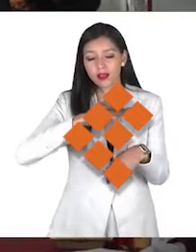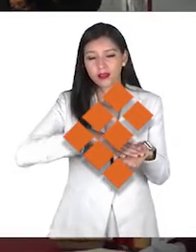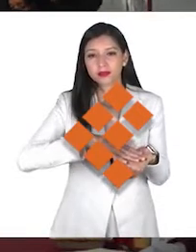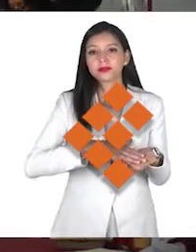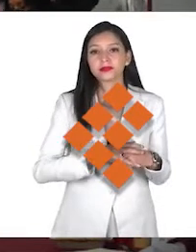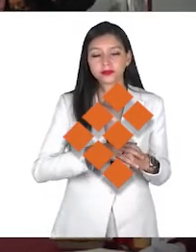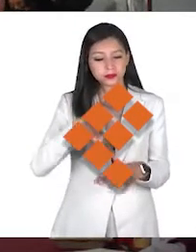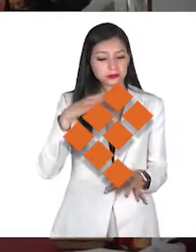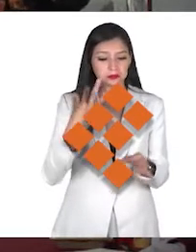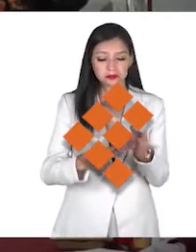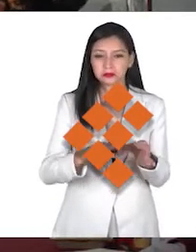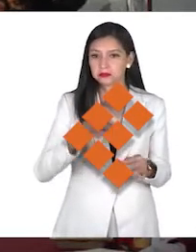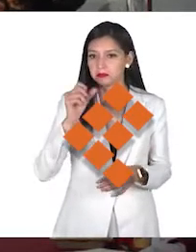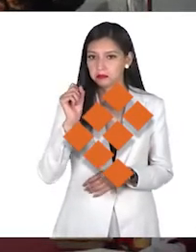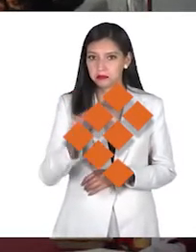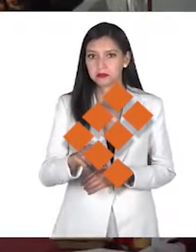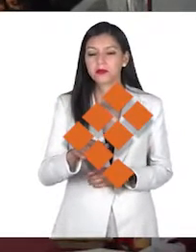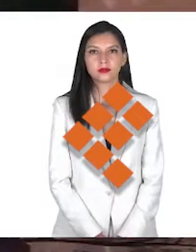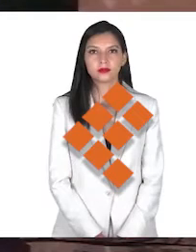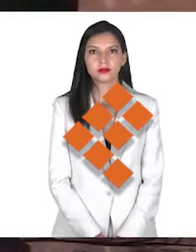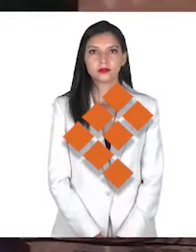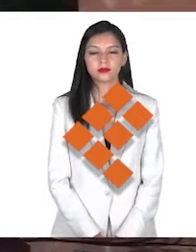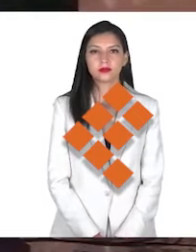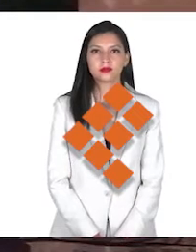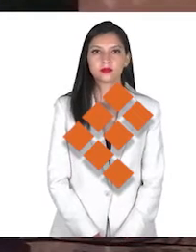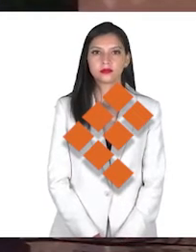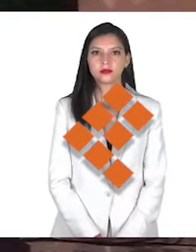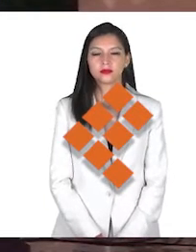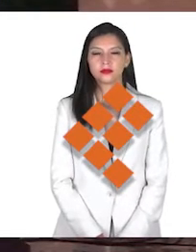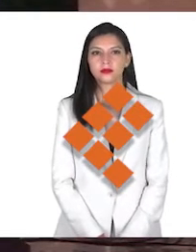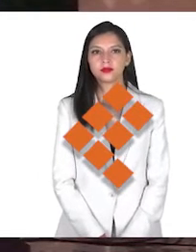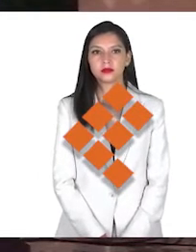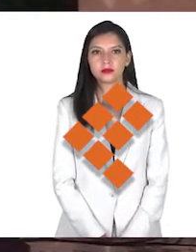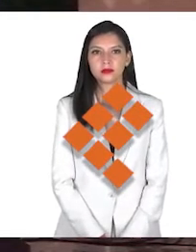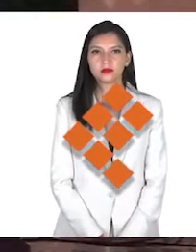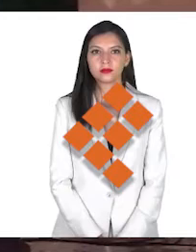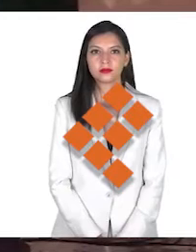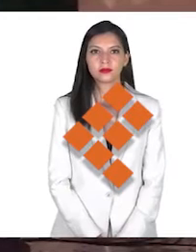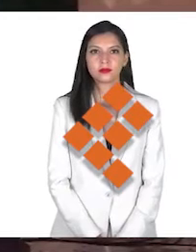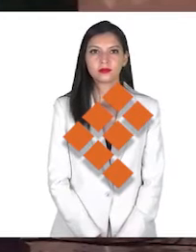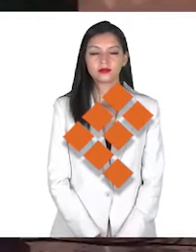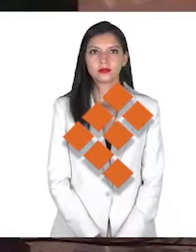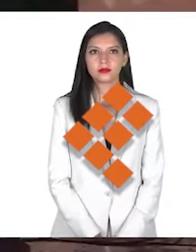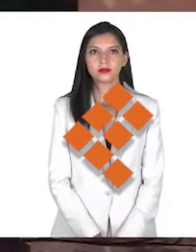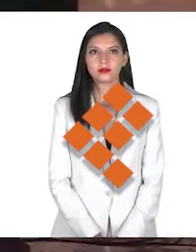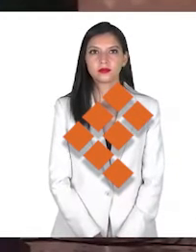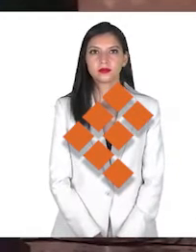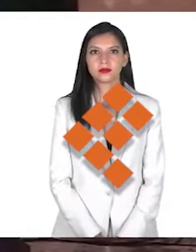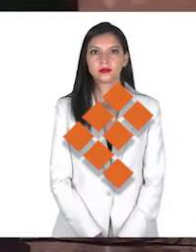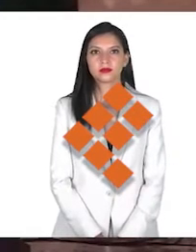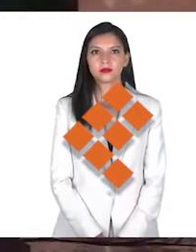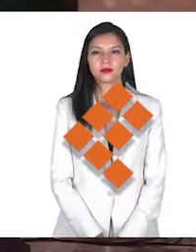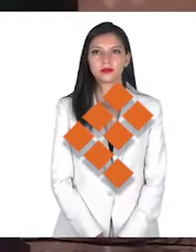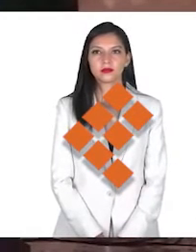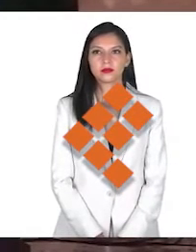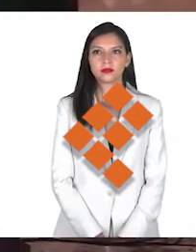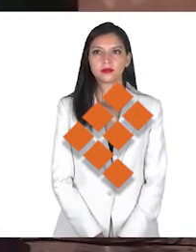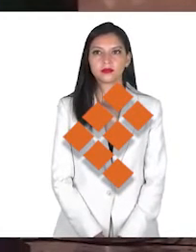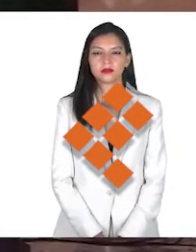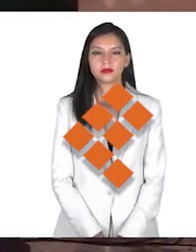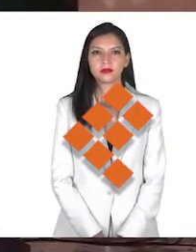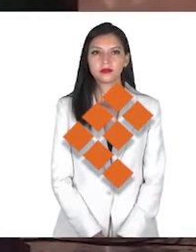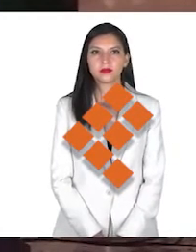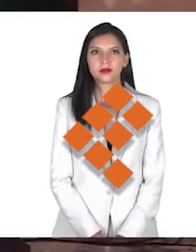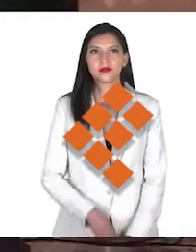salió Navarrete Naranjo, tenía los apellidos de la otra integrante, pero se clarificó que se trataba de Alejandra Clemente Salvador y Elsa Andrea González